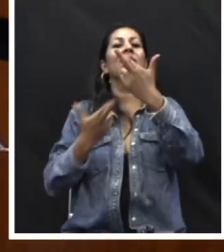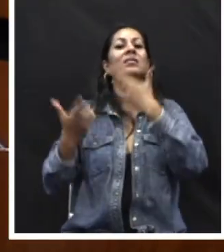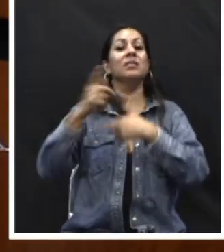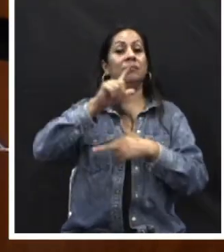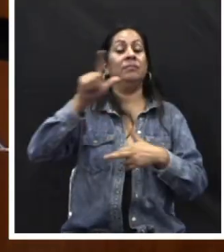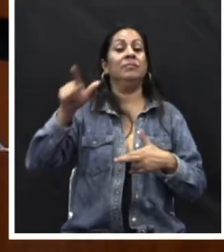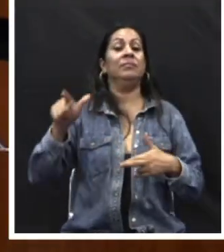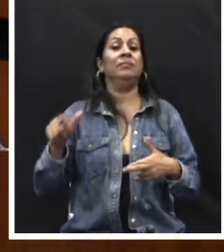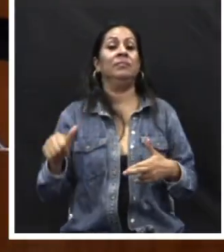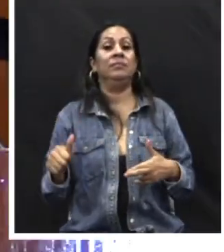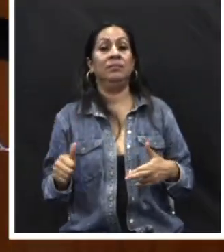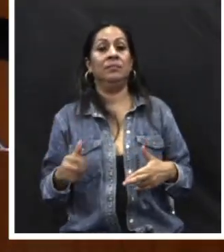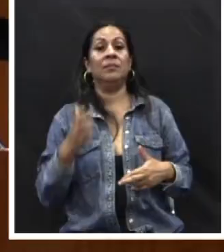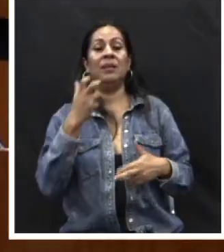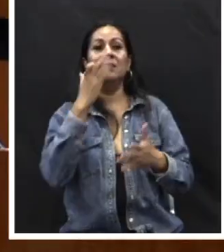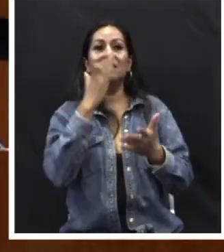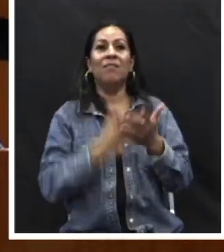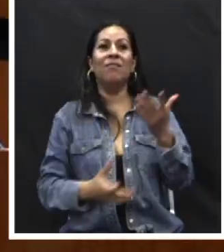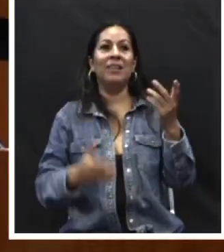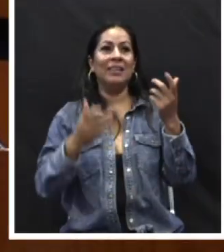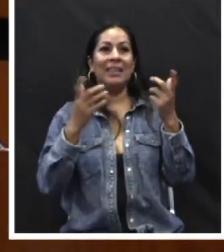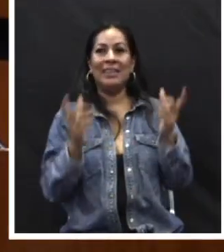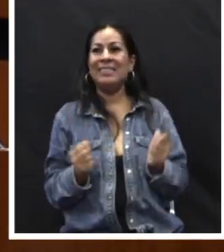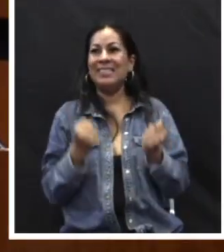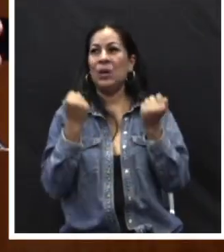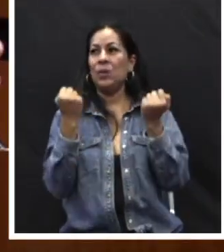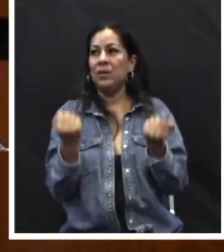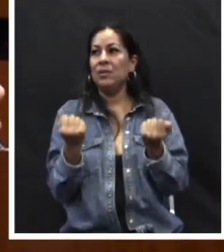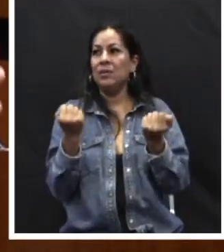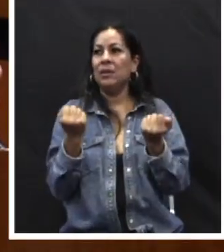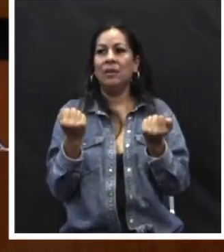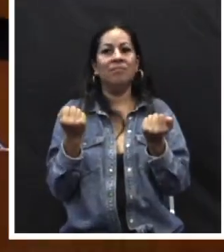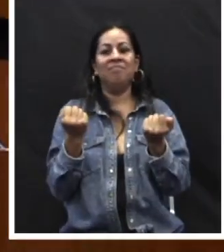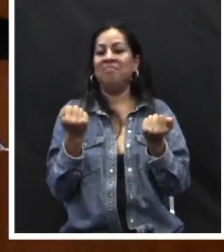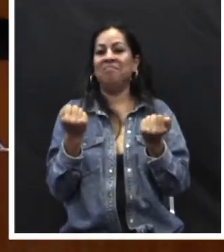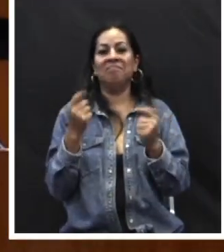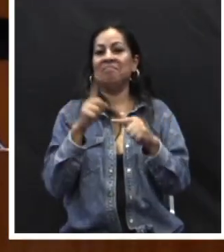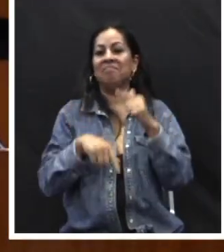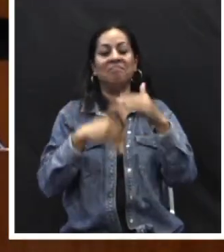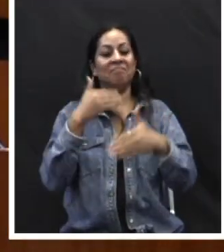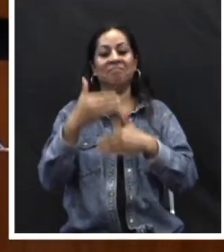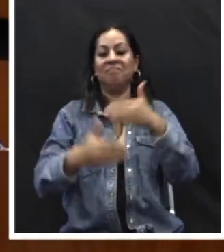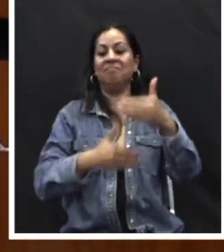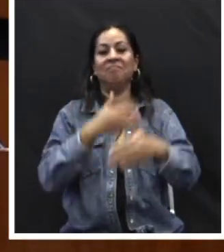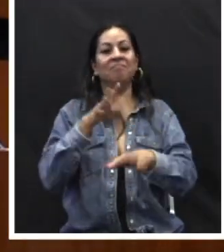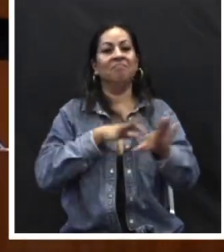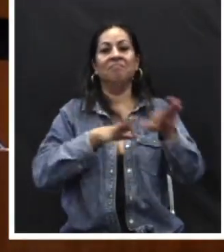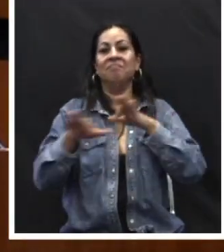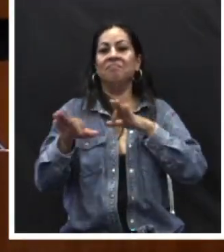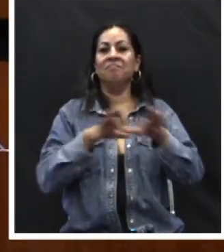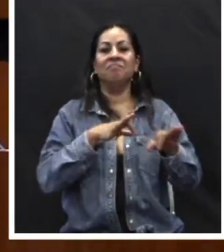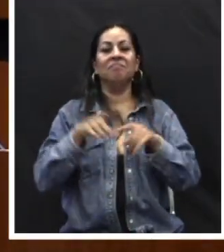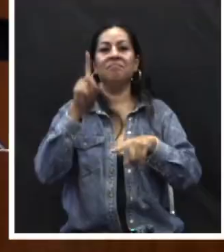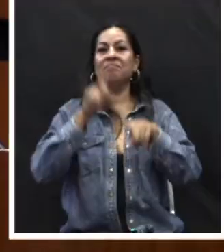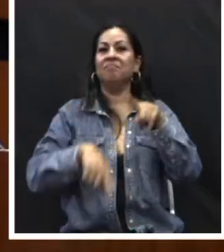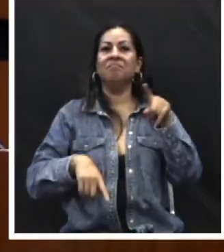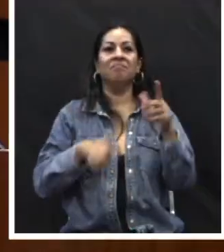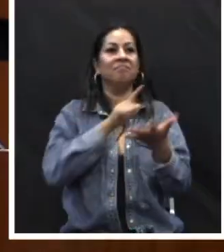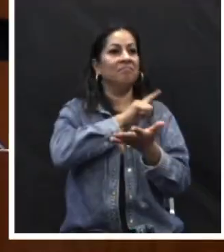regreso? Esa falta de certeza contamina todo el proceso legislativo y empaña